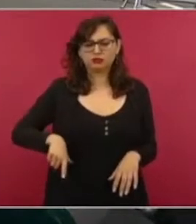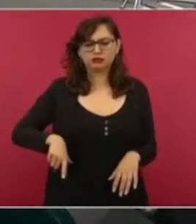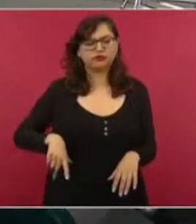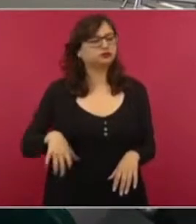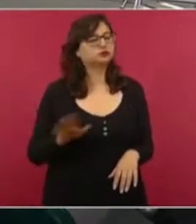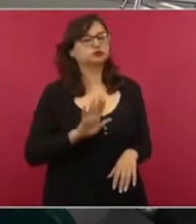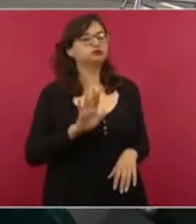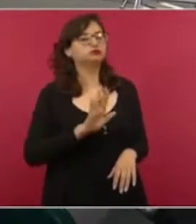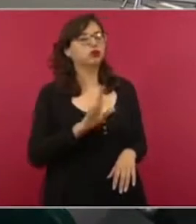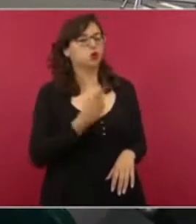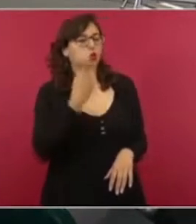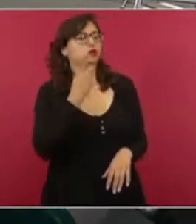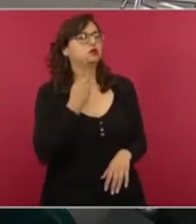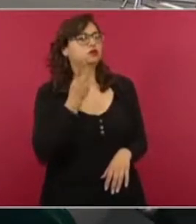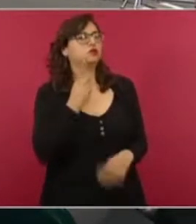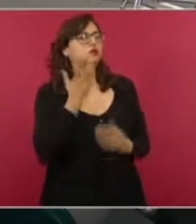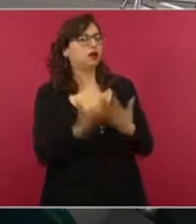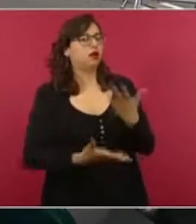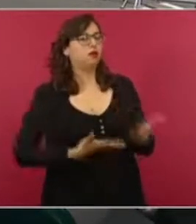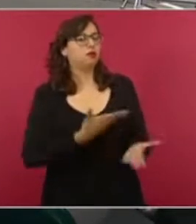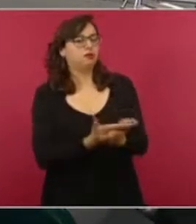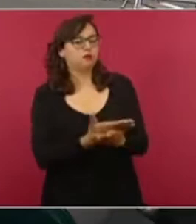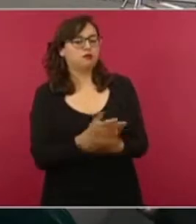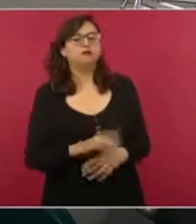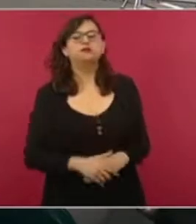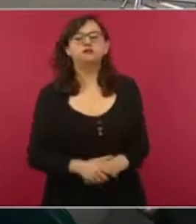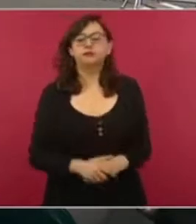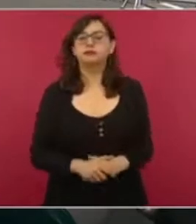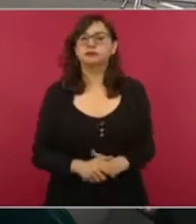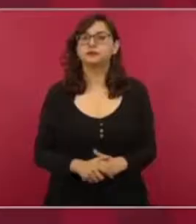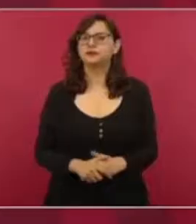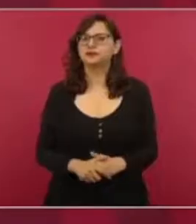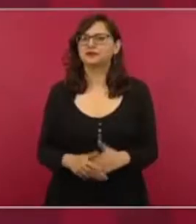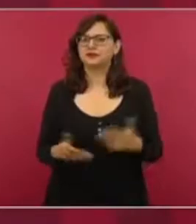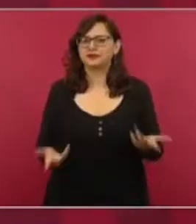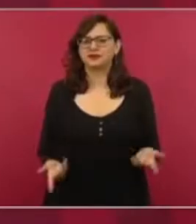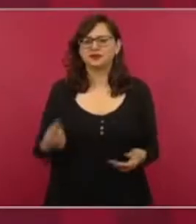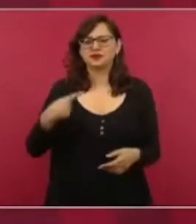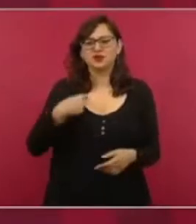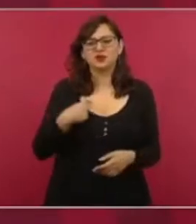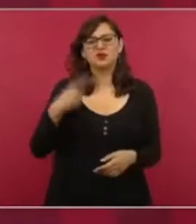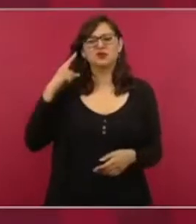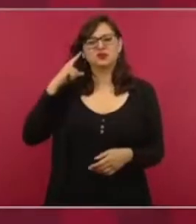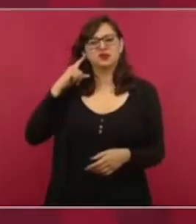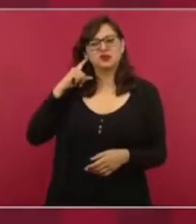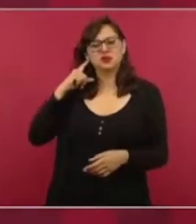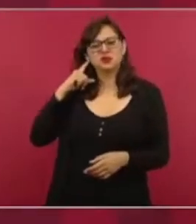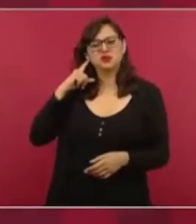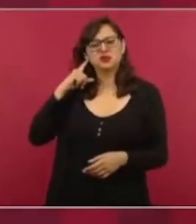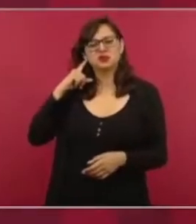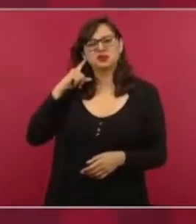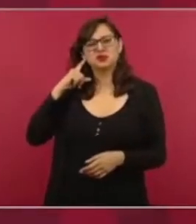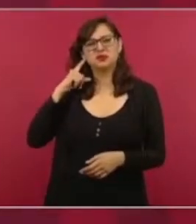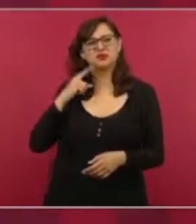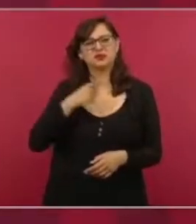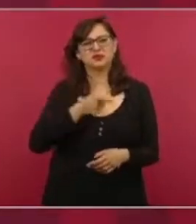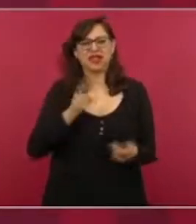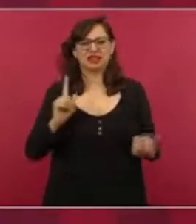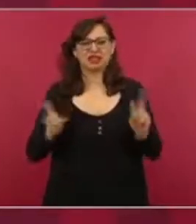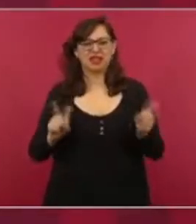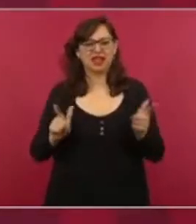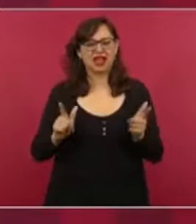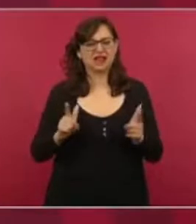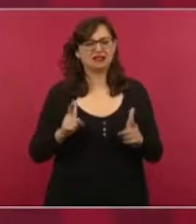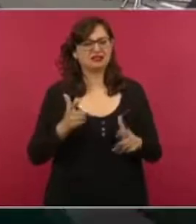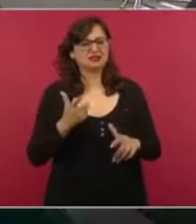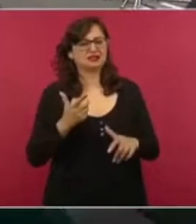solicita esta solicitud, sí, ¿no? Sí. Entonces, cuando me planteas esto, que es un legislador de Texas, ¿de qué partido